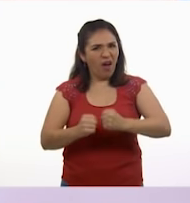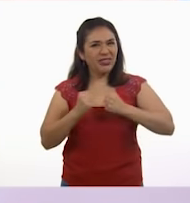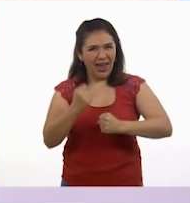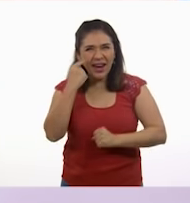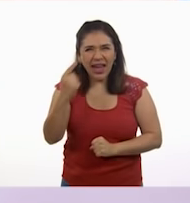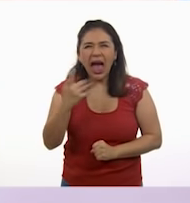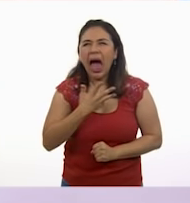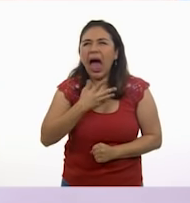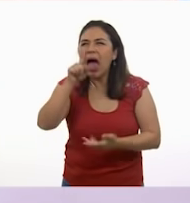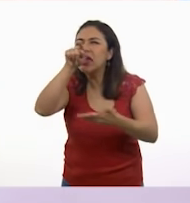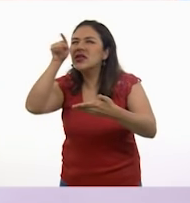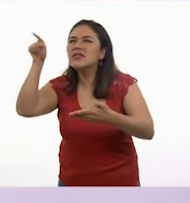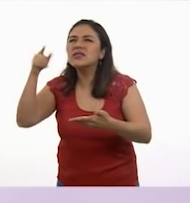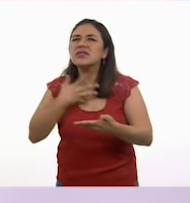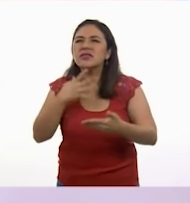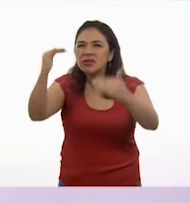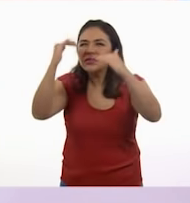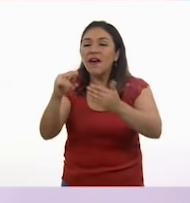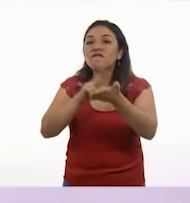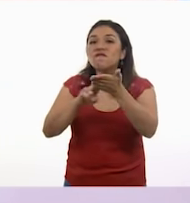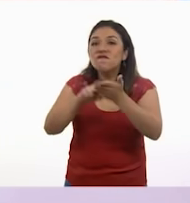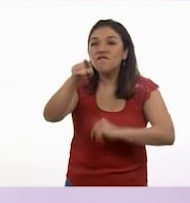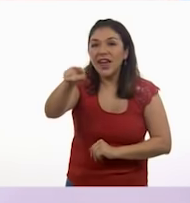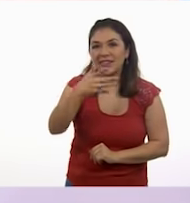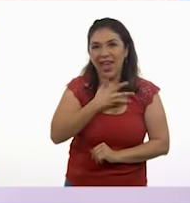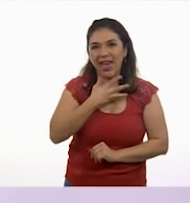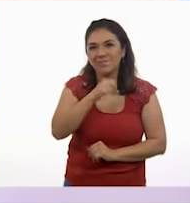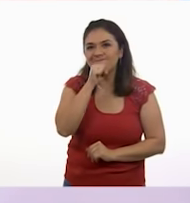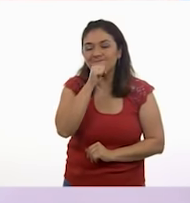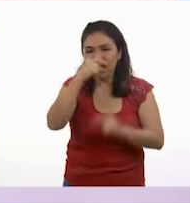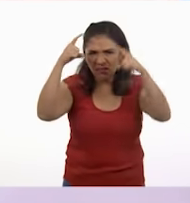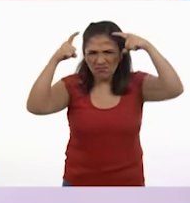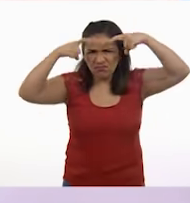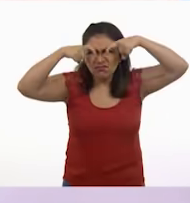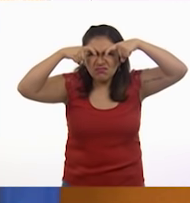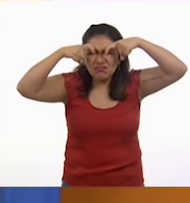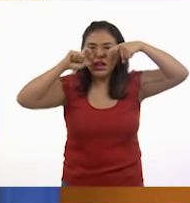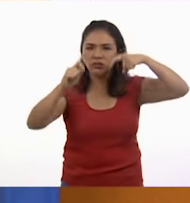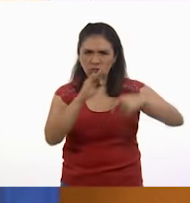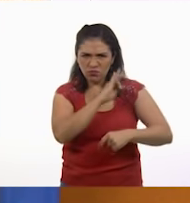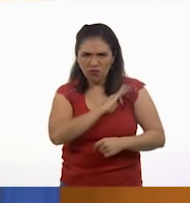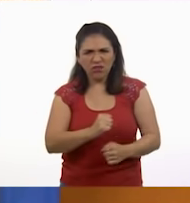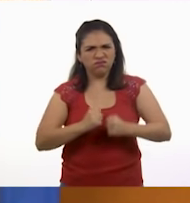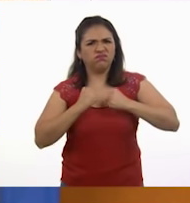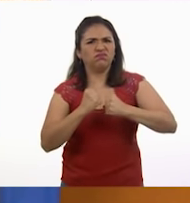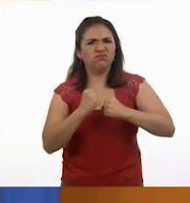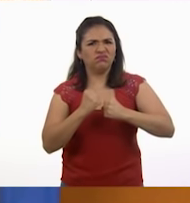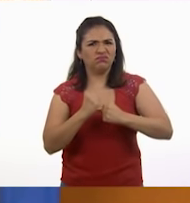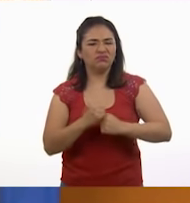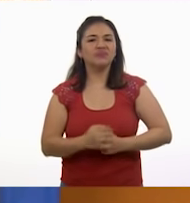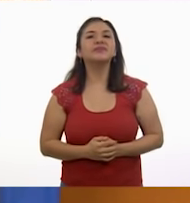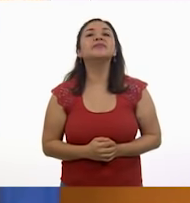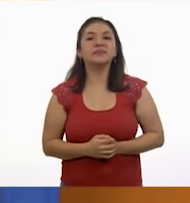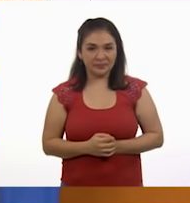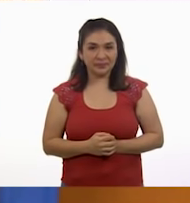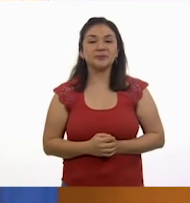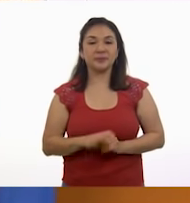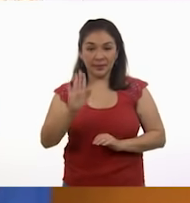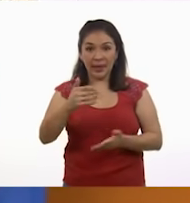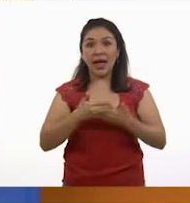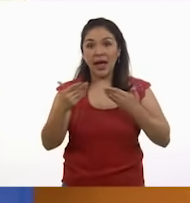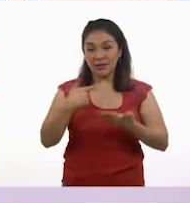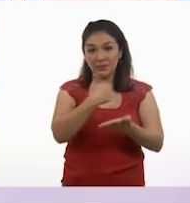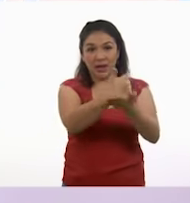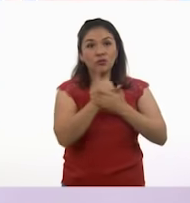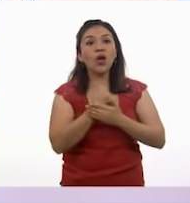por aquí estaba aquí abajo en la verde al haber decisión ser las funcionas poder y vamos de este lado y también ayuda a